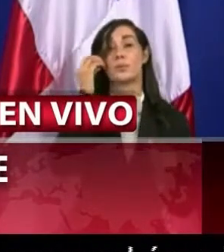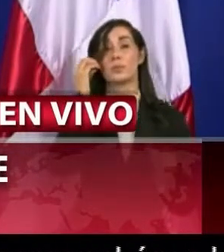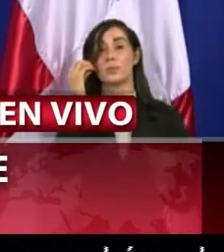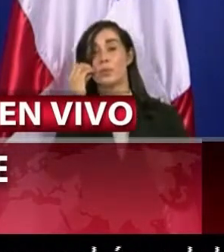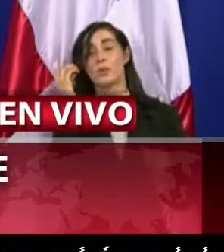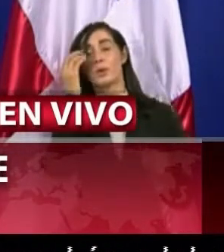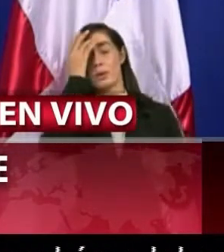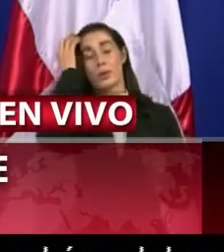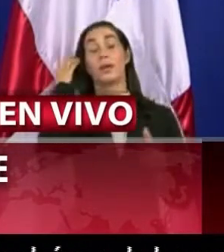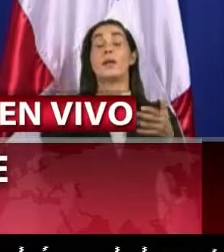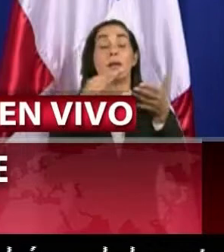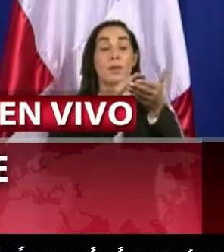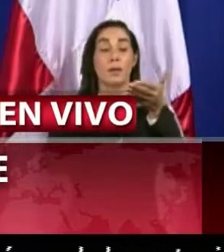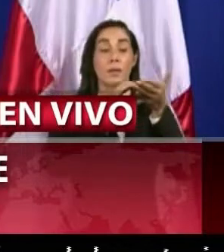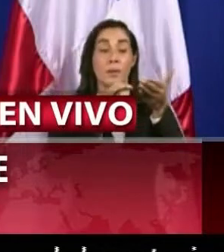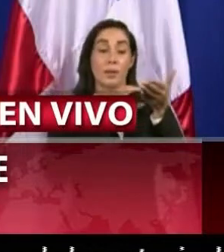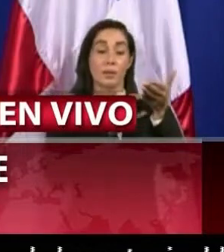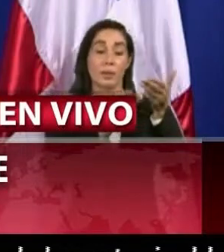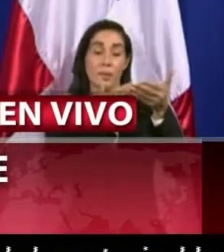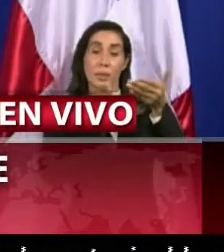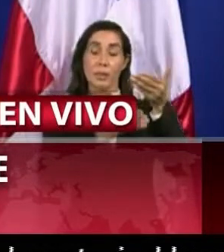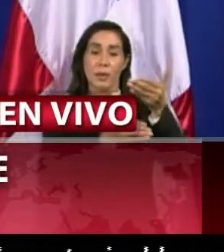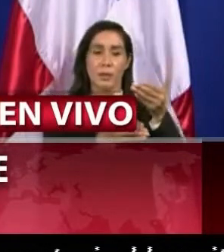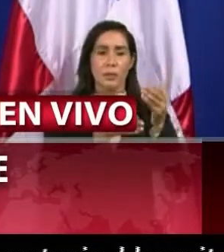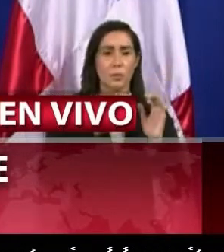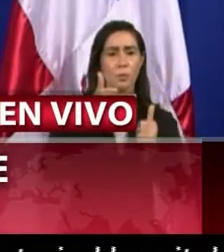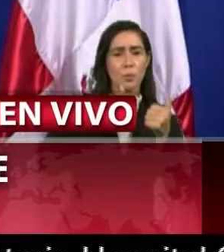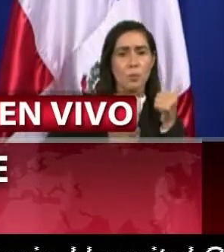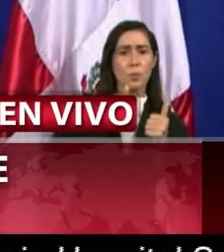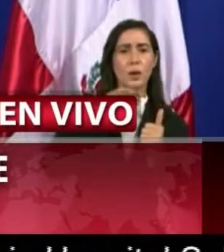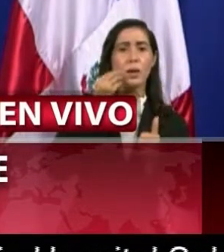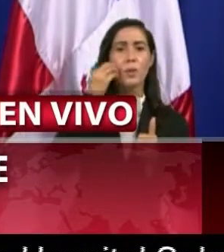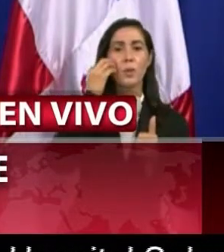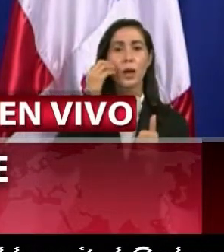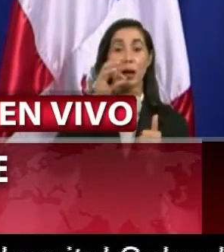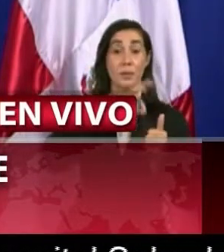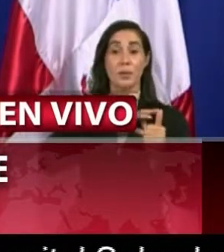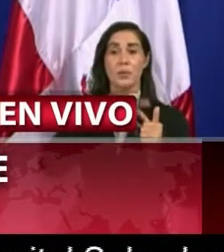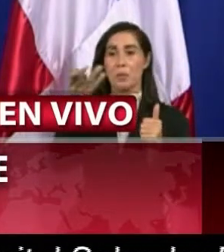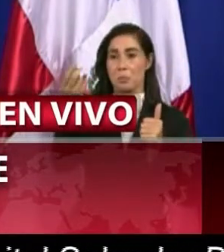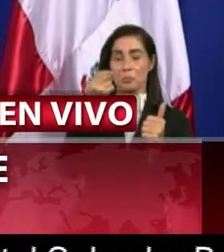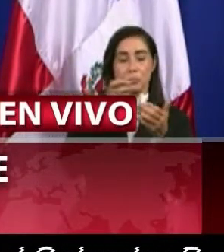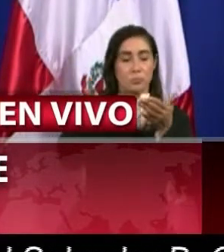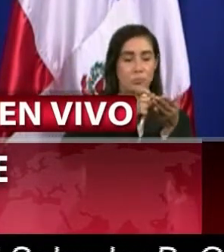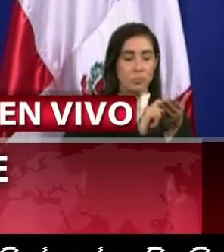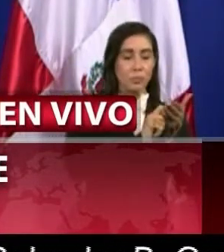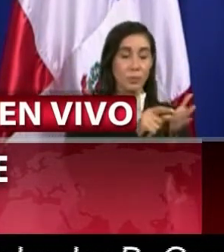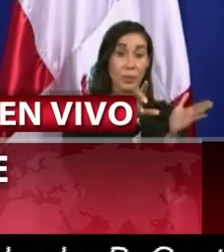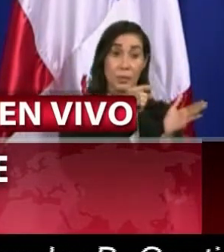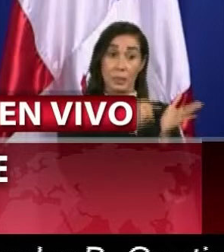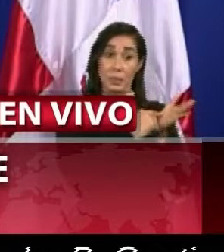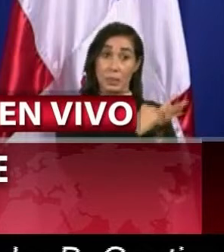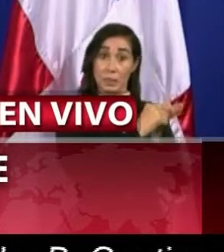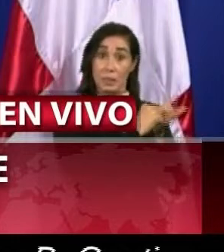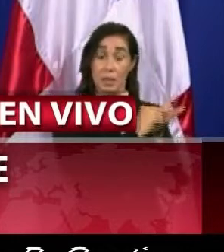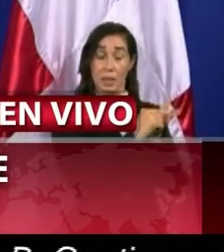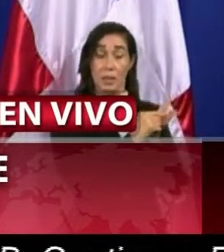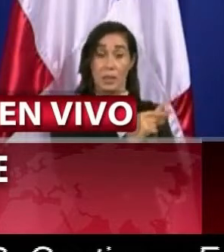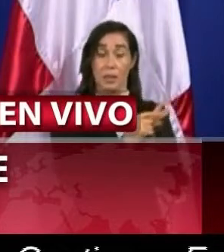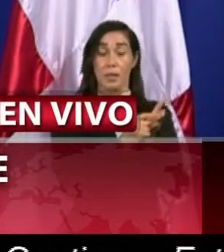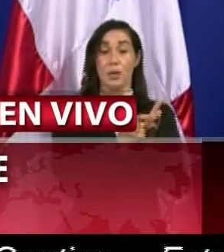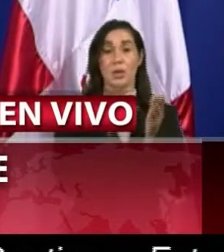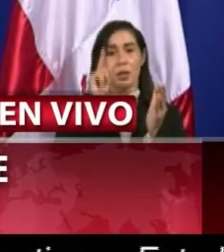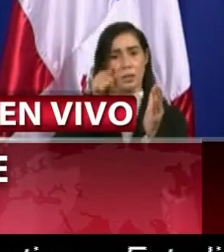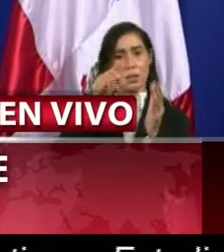de datos del SIUBEN tiene la composición de cada hogar beneficiado, por ende, a las personas que de manera